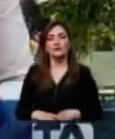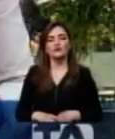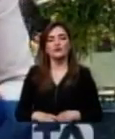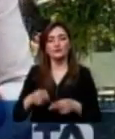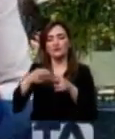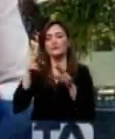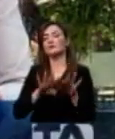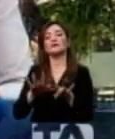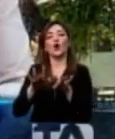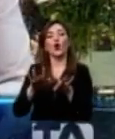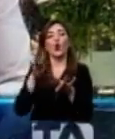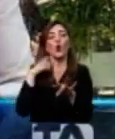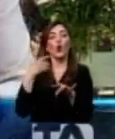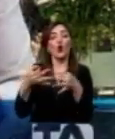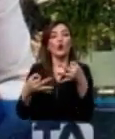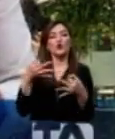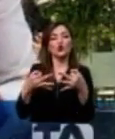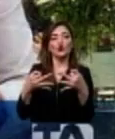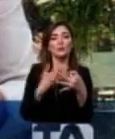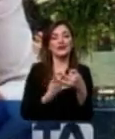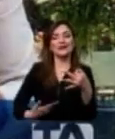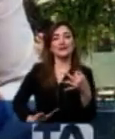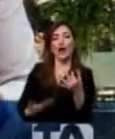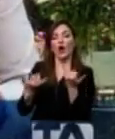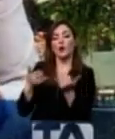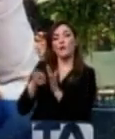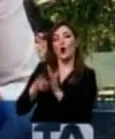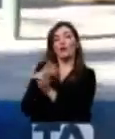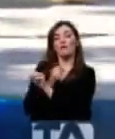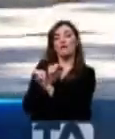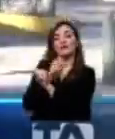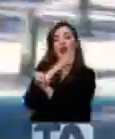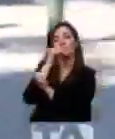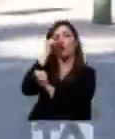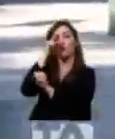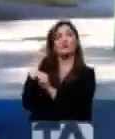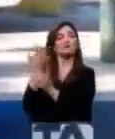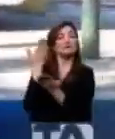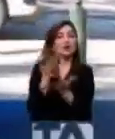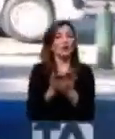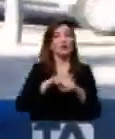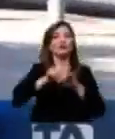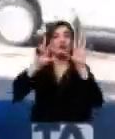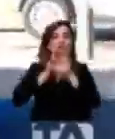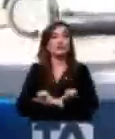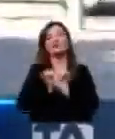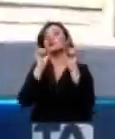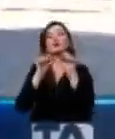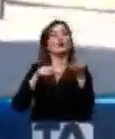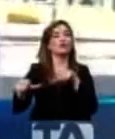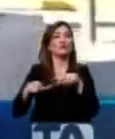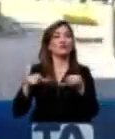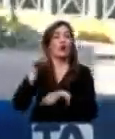en el secretario jurídico de la presidencia y actual abogado de rafael correa alexis mera llegó aproximadamente a las 8 de la mañana a las instalaciones